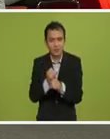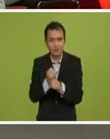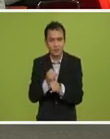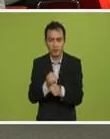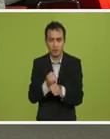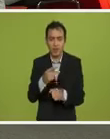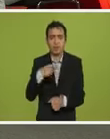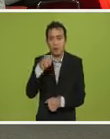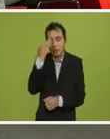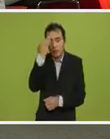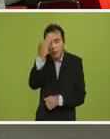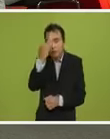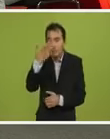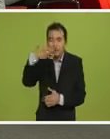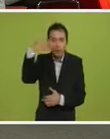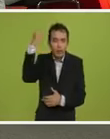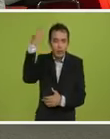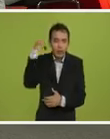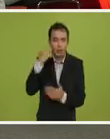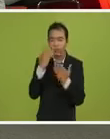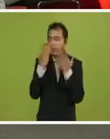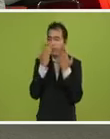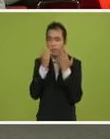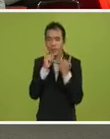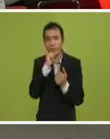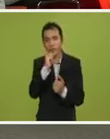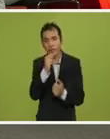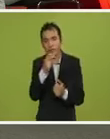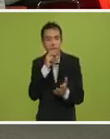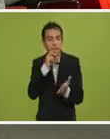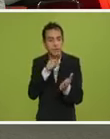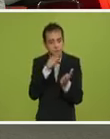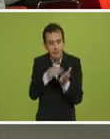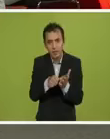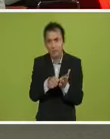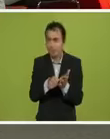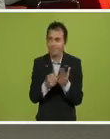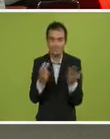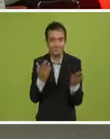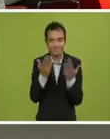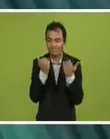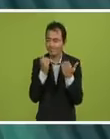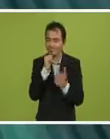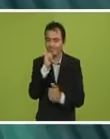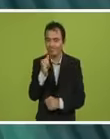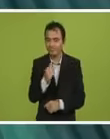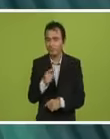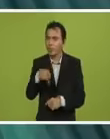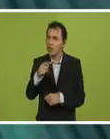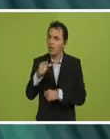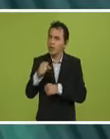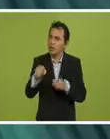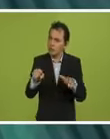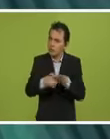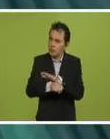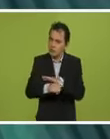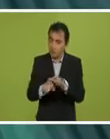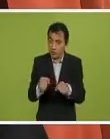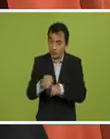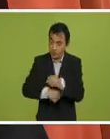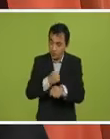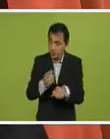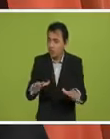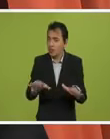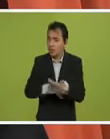en mis tiempos pues no había esto, en mis tiempos no había un sexting, no había un mensajito, pero de unos años para acá todo esto ha cambiado y es ahí donde